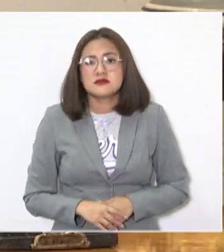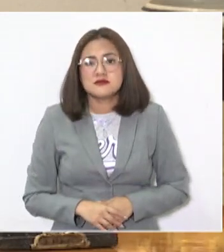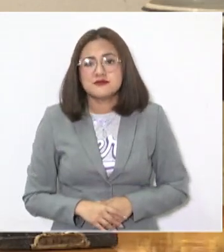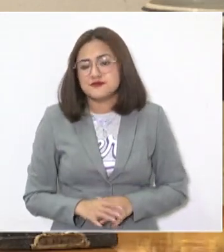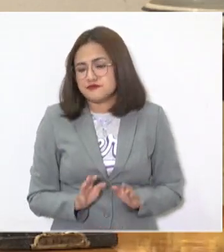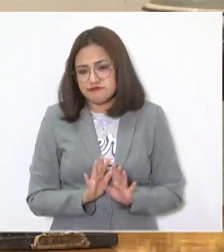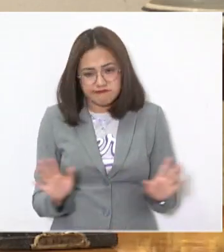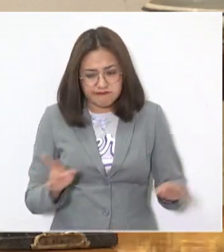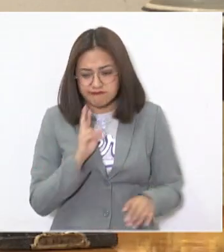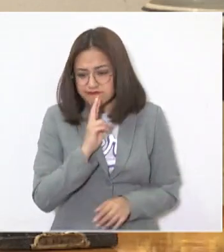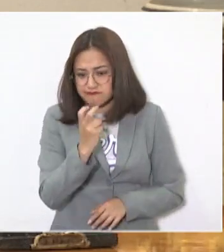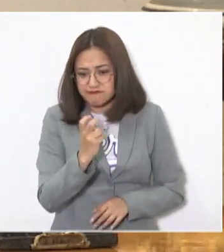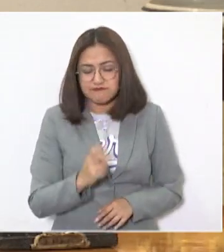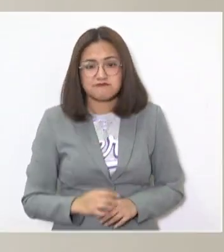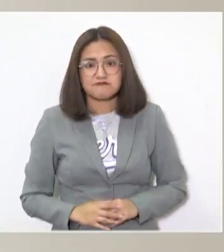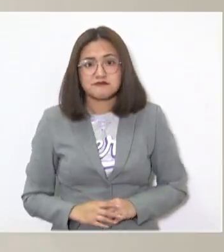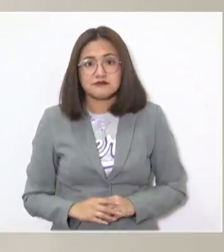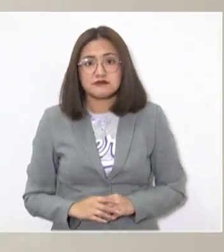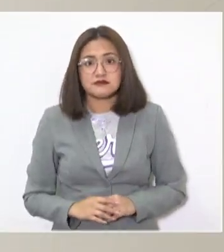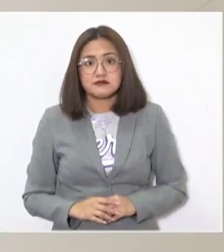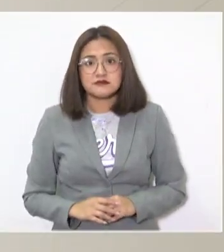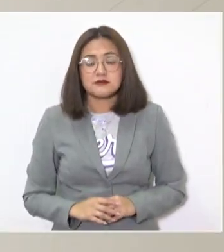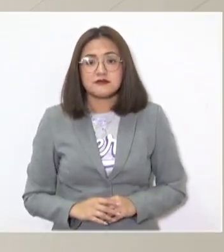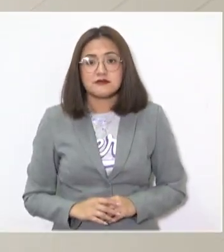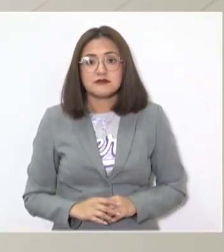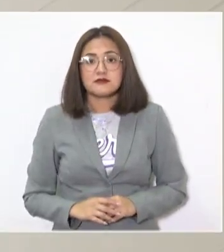¿Ya? Así es la respuesta.